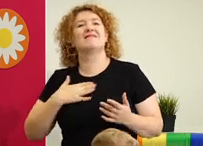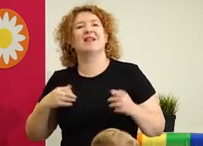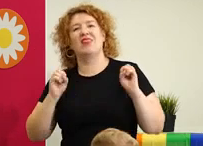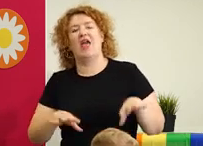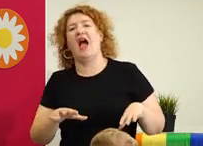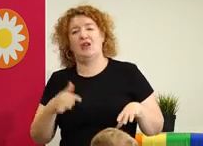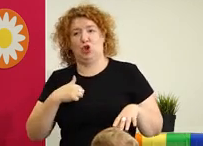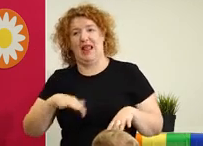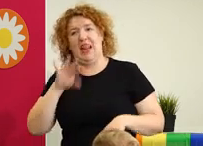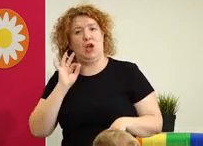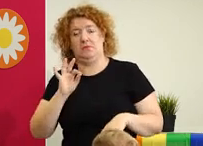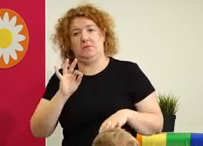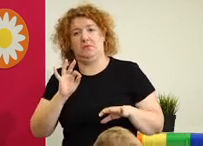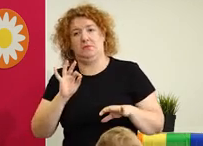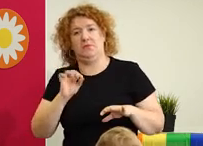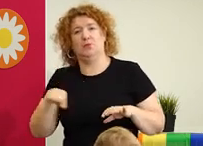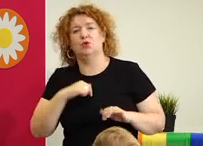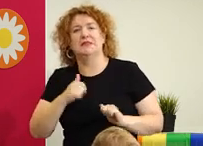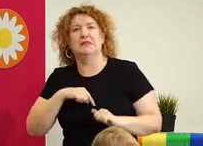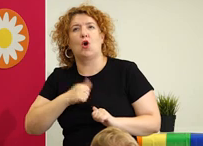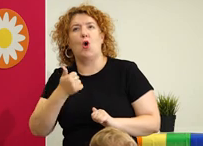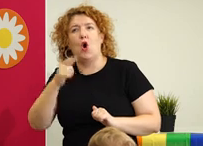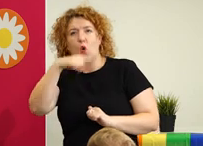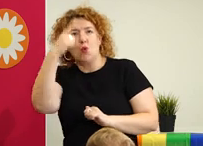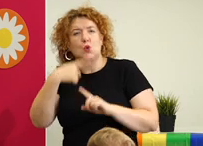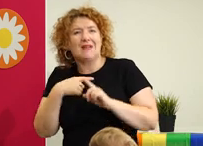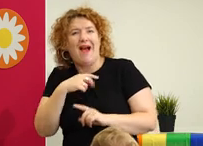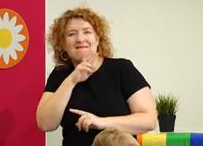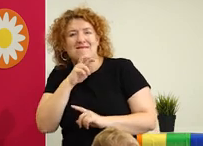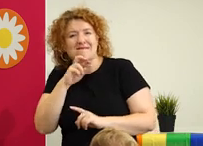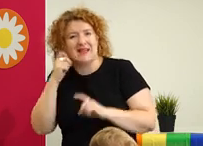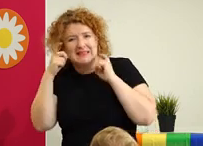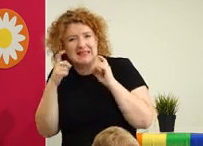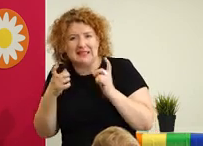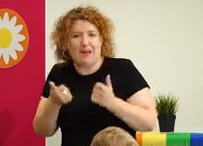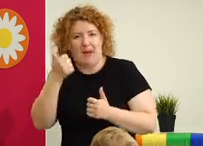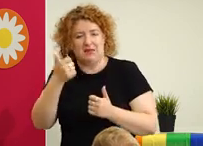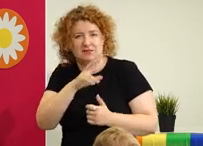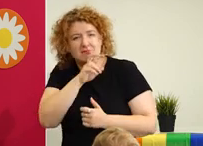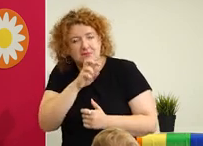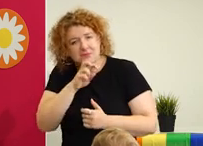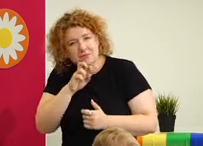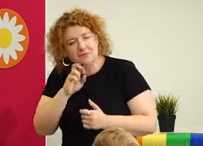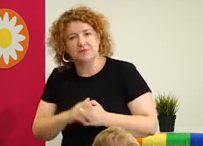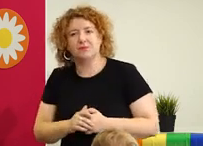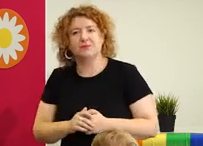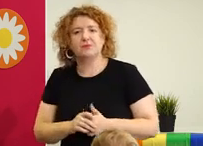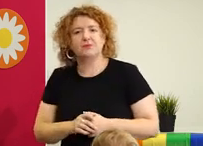por elección, pues lo aferras a lo que tenías y a